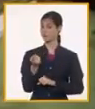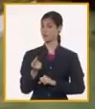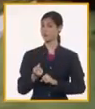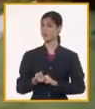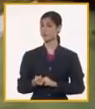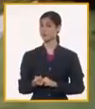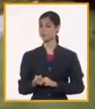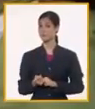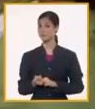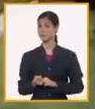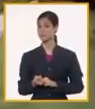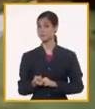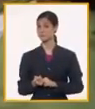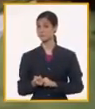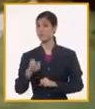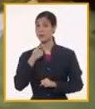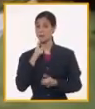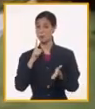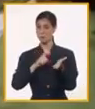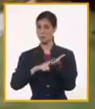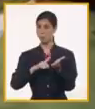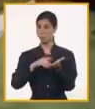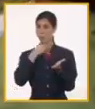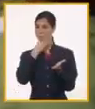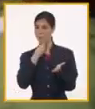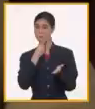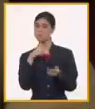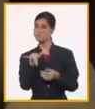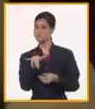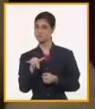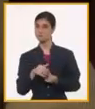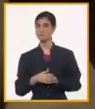explicación, según le explicamos nosotros a él.